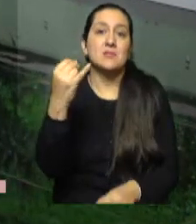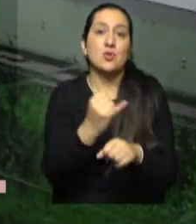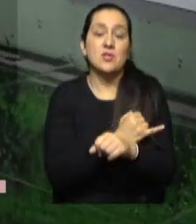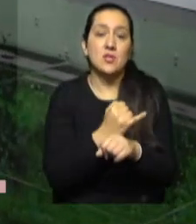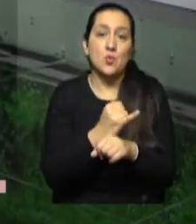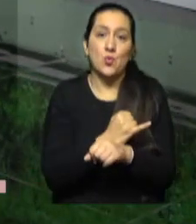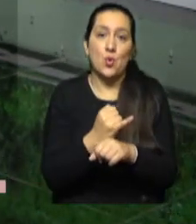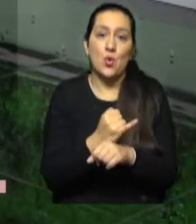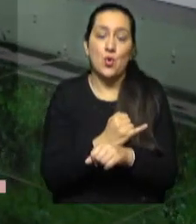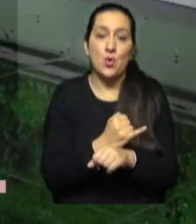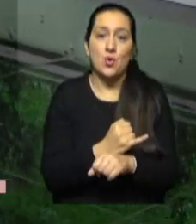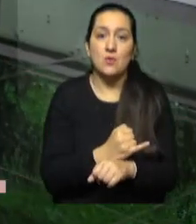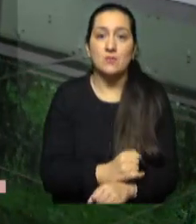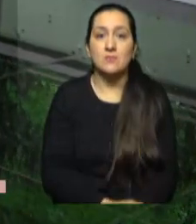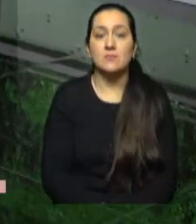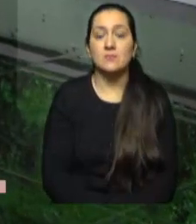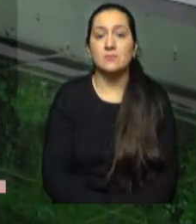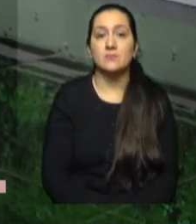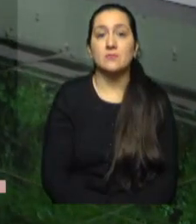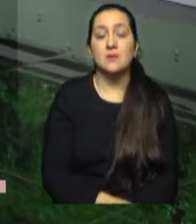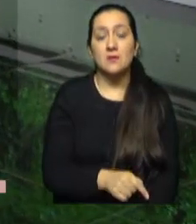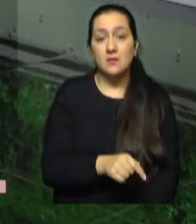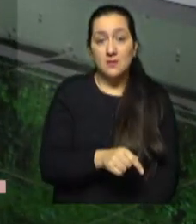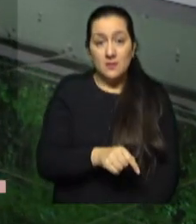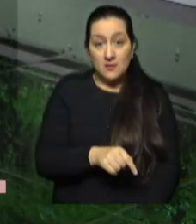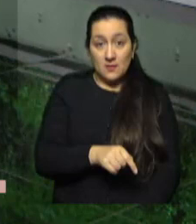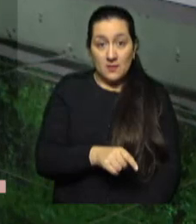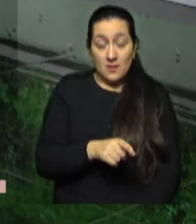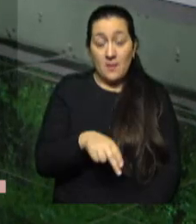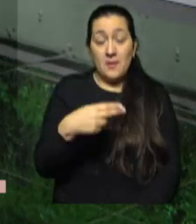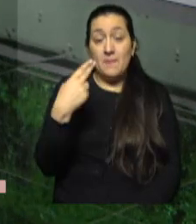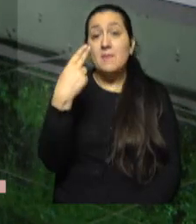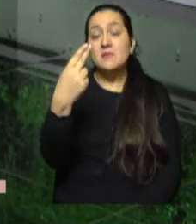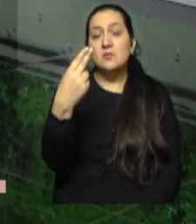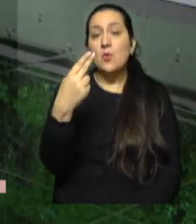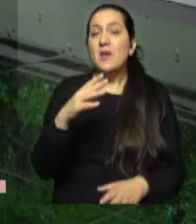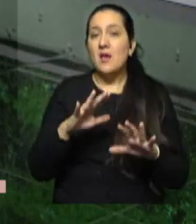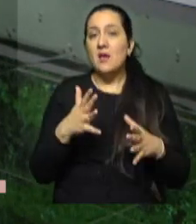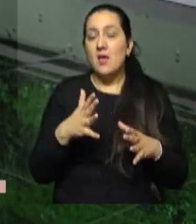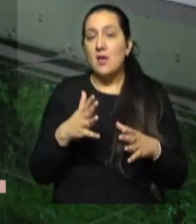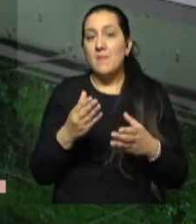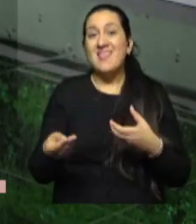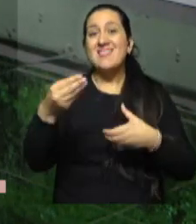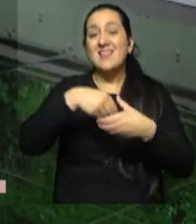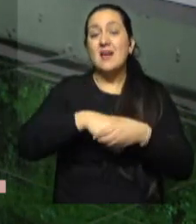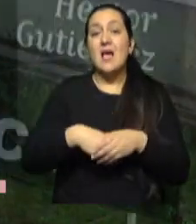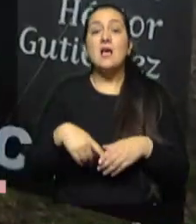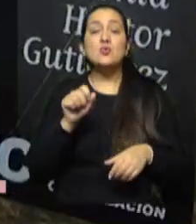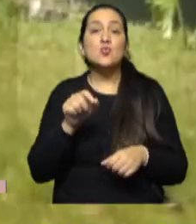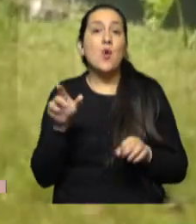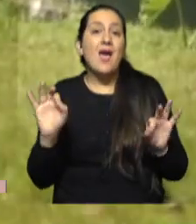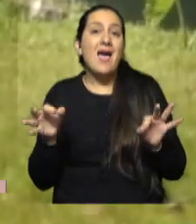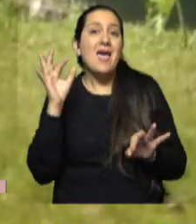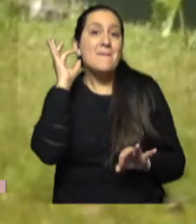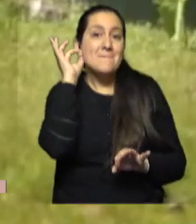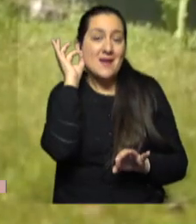todos los campos de propietarios este de colonización le pide permiso al instituto para integrar a su hermana a la propiedad